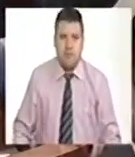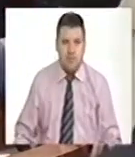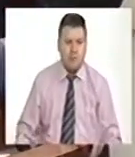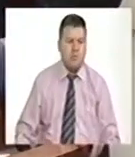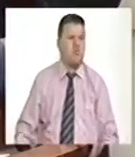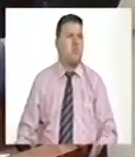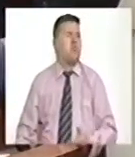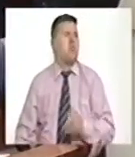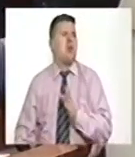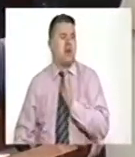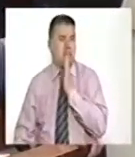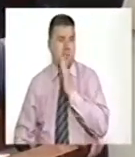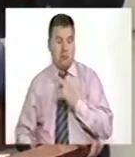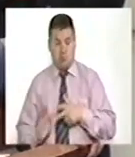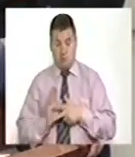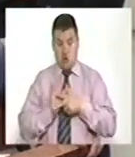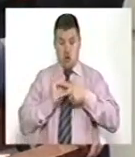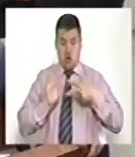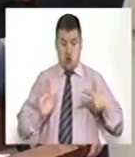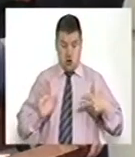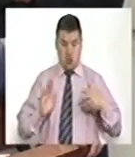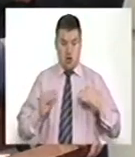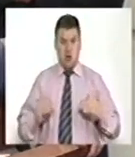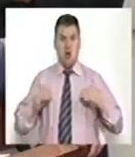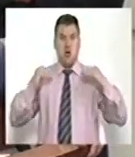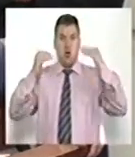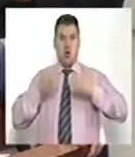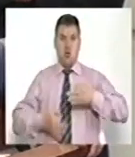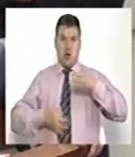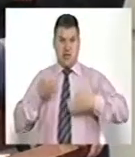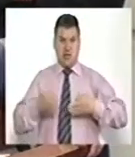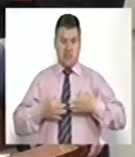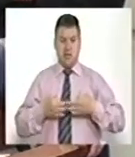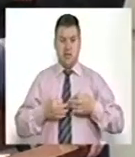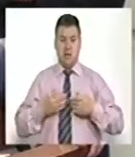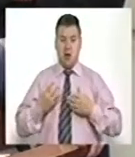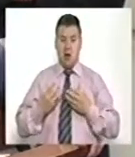enviada por la propia Corte Suprema de Justicia.